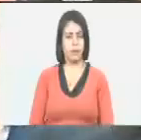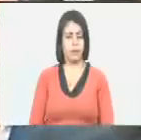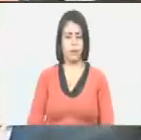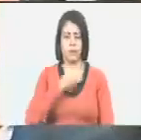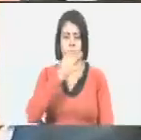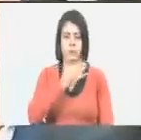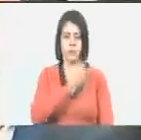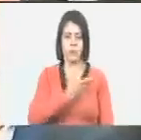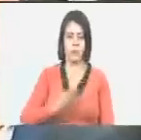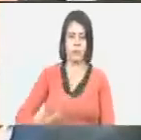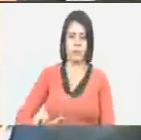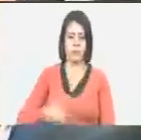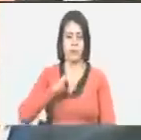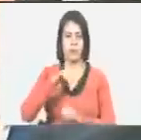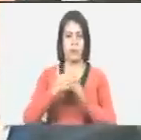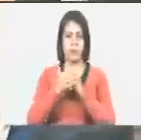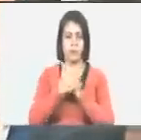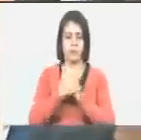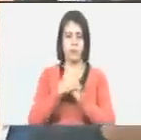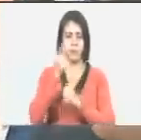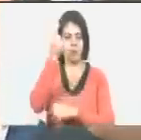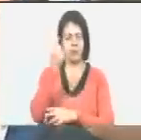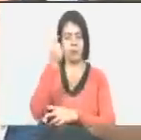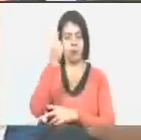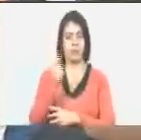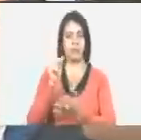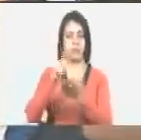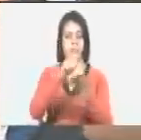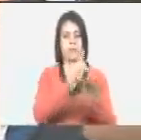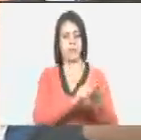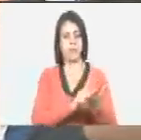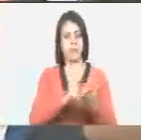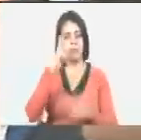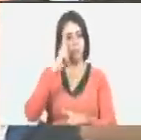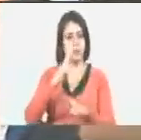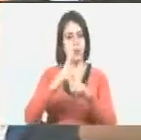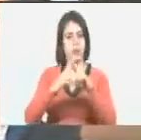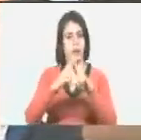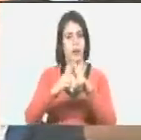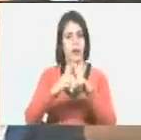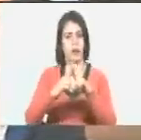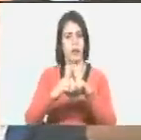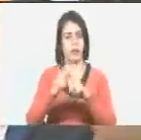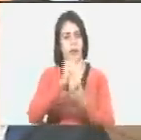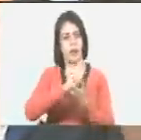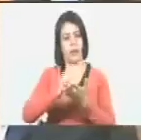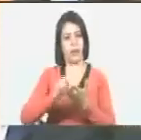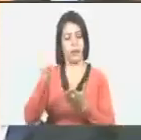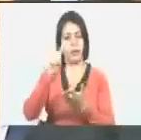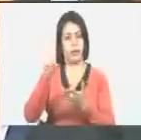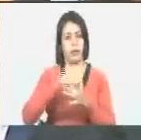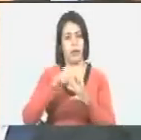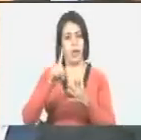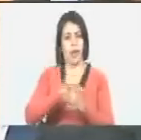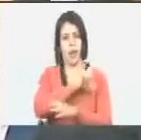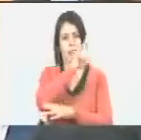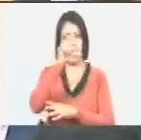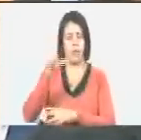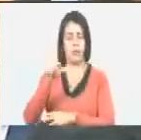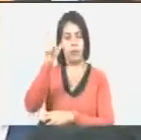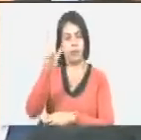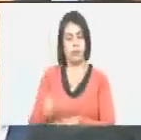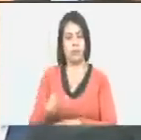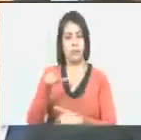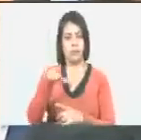Buenas tardes, señor presidente, colegas parlamentarios. Nuestra intervención de hoy para hacer un reconocimiento al escritor venezolano, escritor larense, poeta